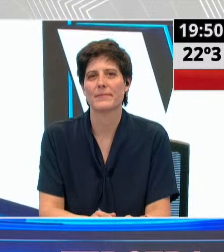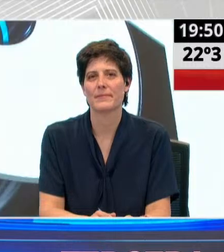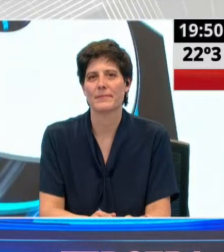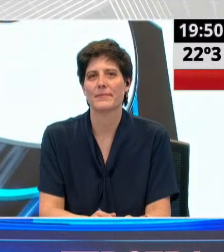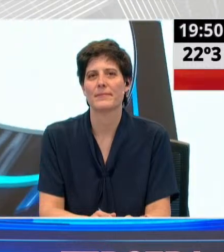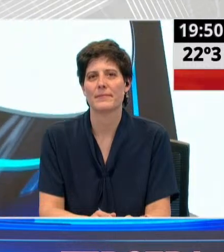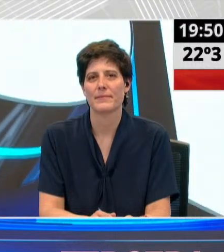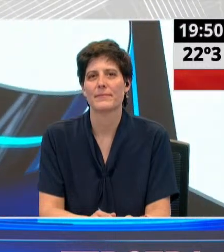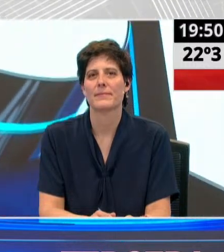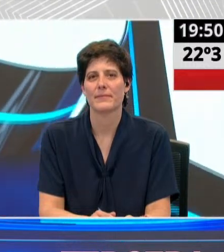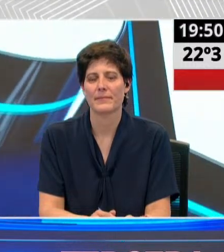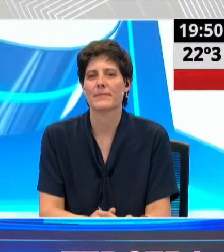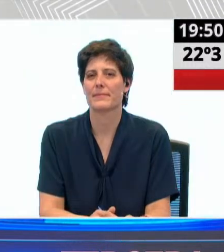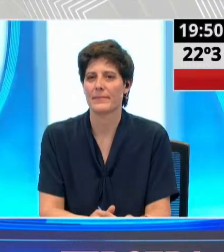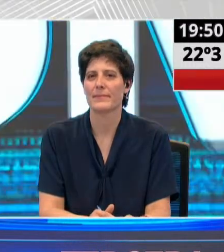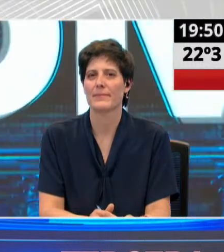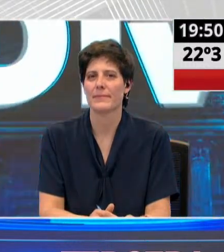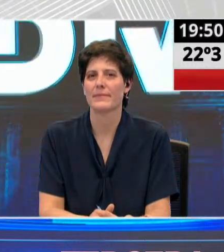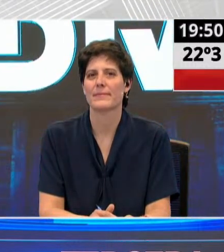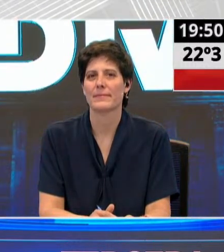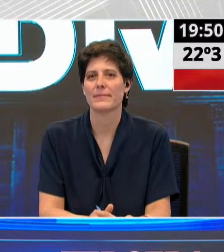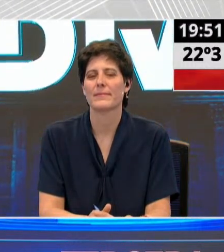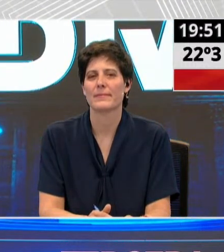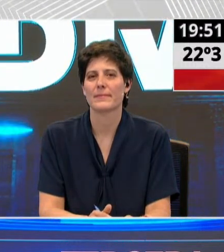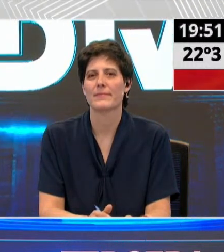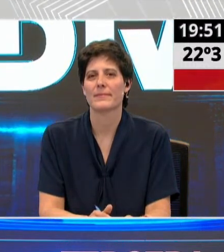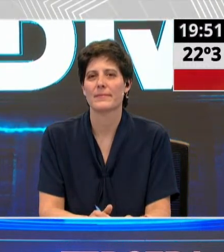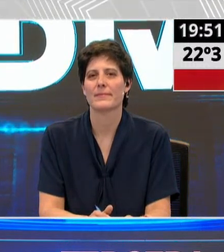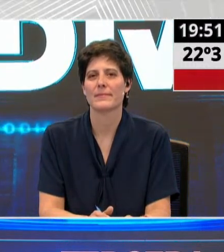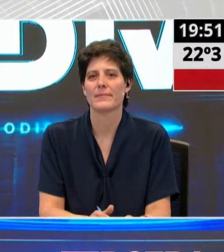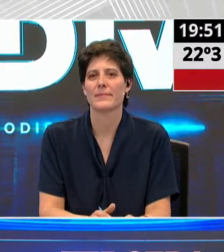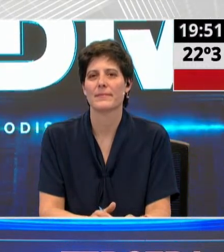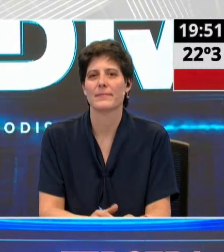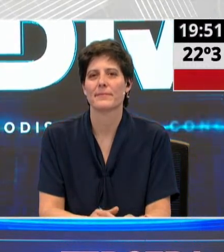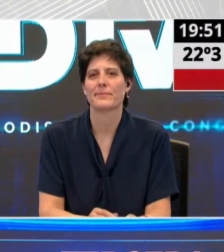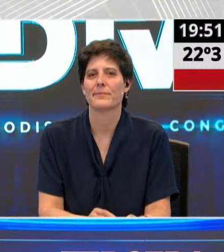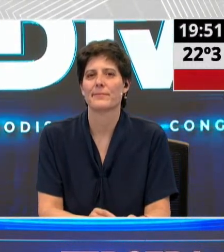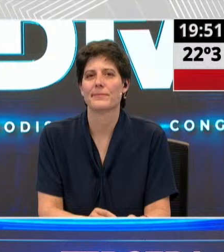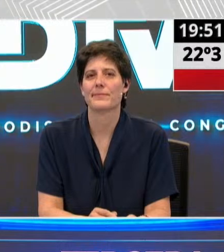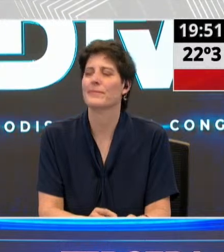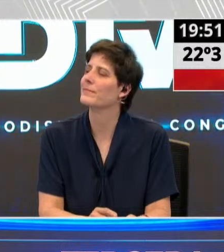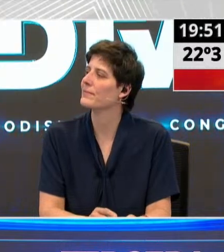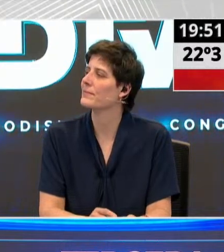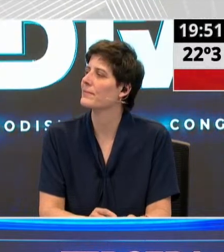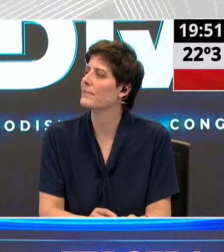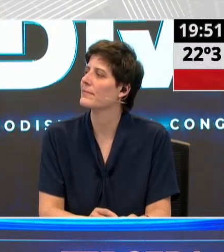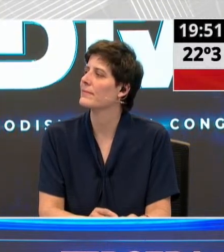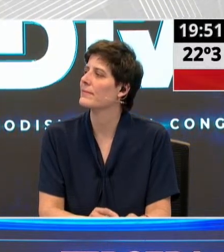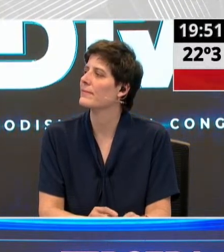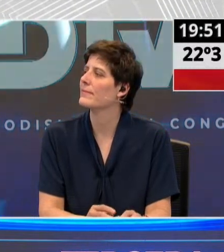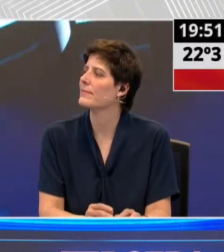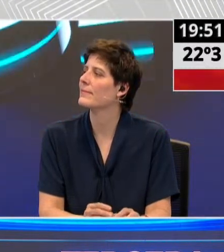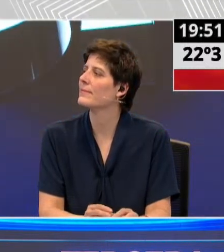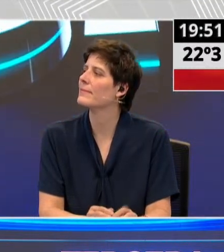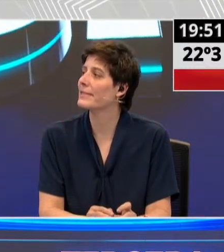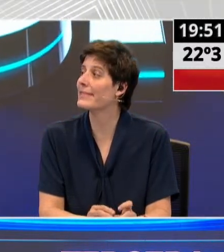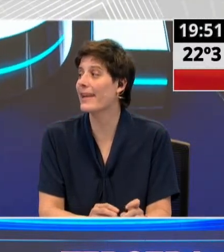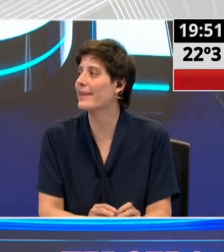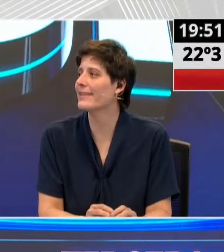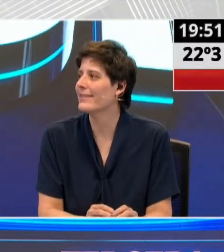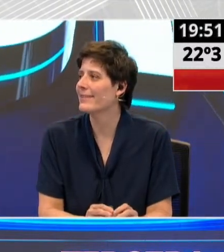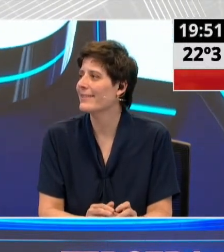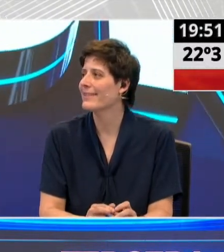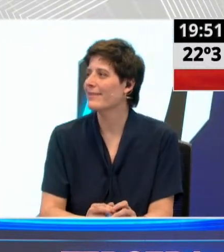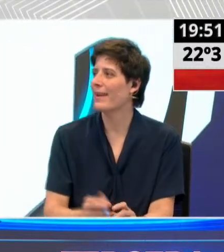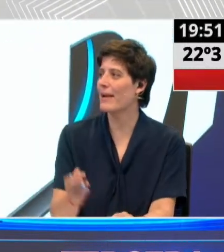que responden a Horacio Rodríguez Larreta, que algunos consideran de que están en más condiciones de poder sumarse a esta nueva